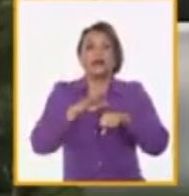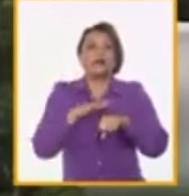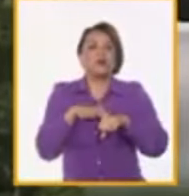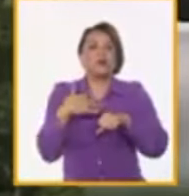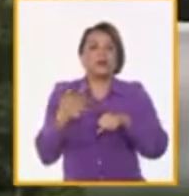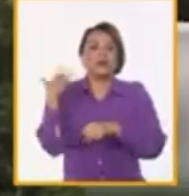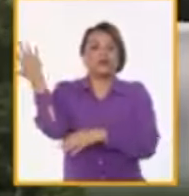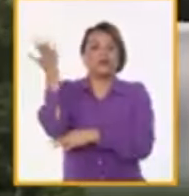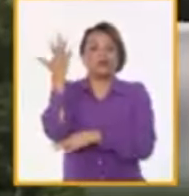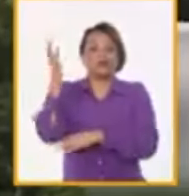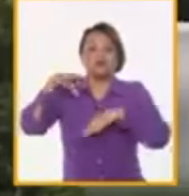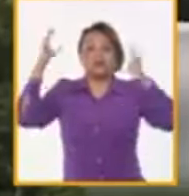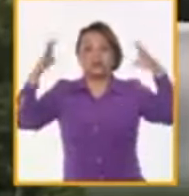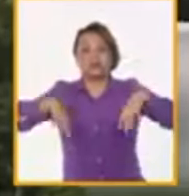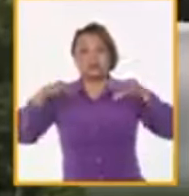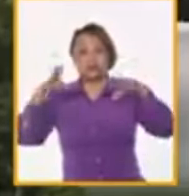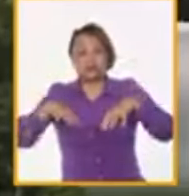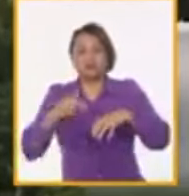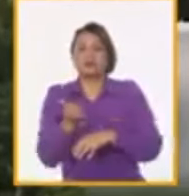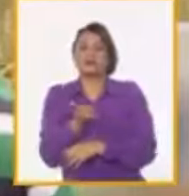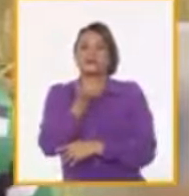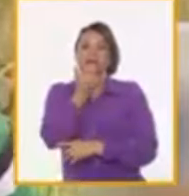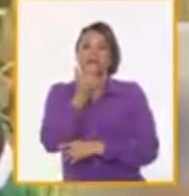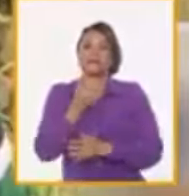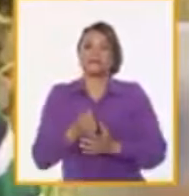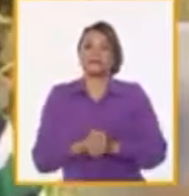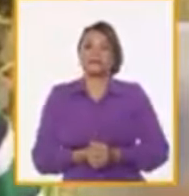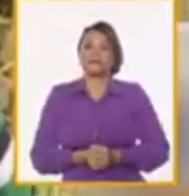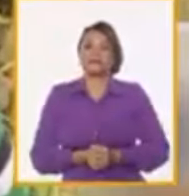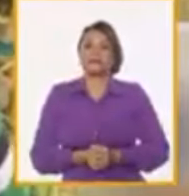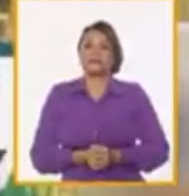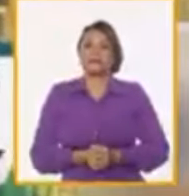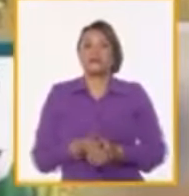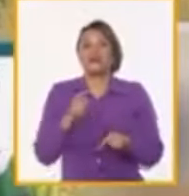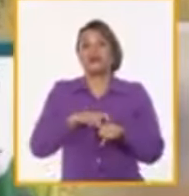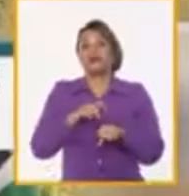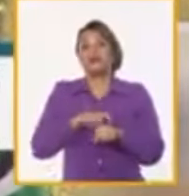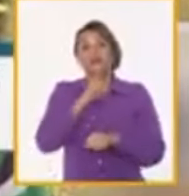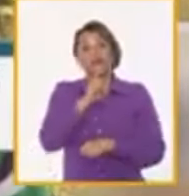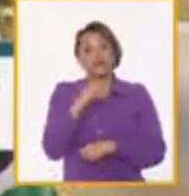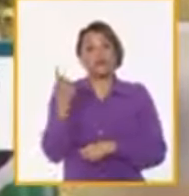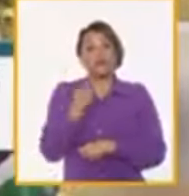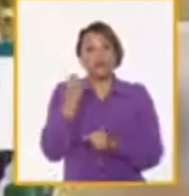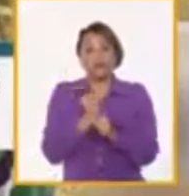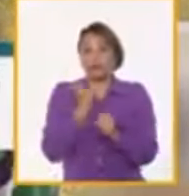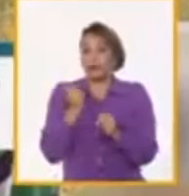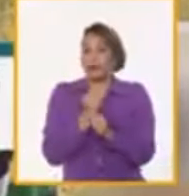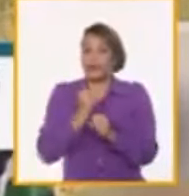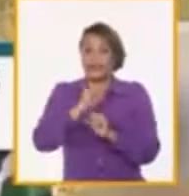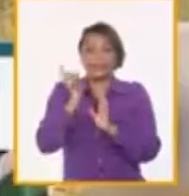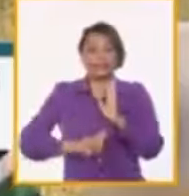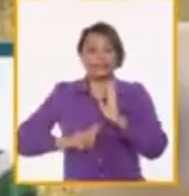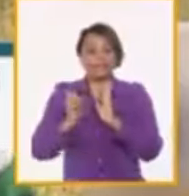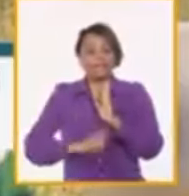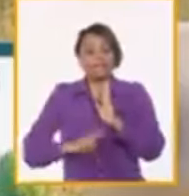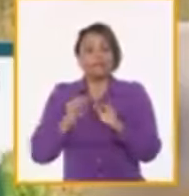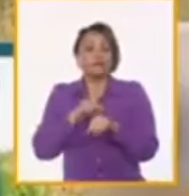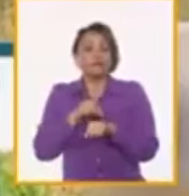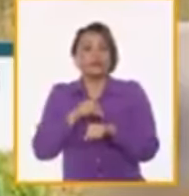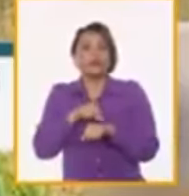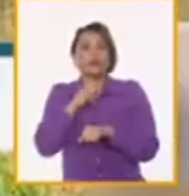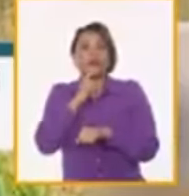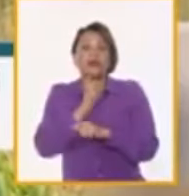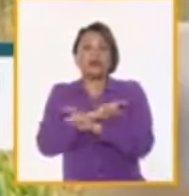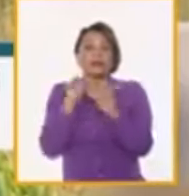condiciones meteorológicas adversas. Este es el tiempo más difícil de nosotros en nuestras redes eléctricas. Es un tiempo en el que el